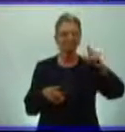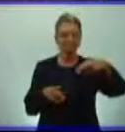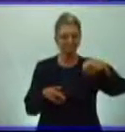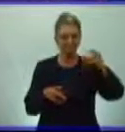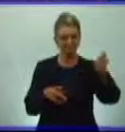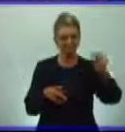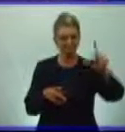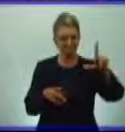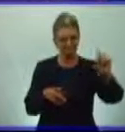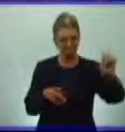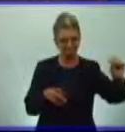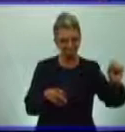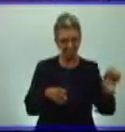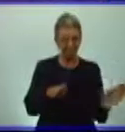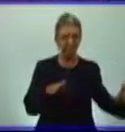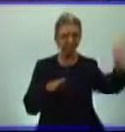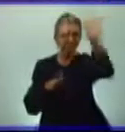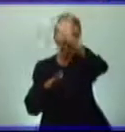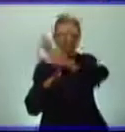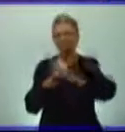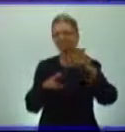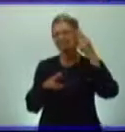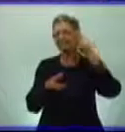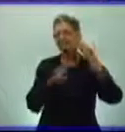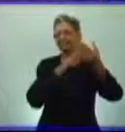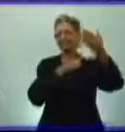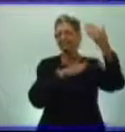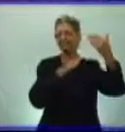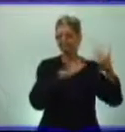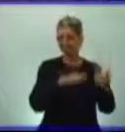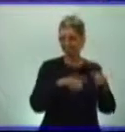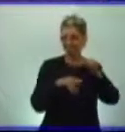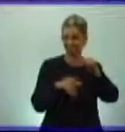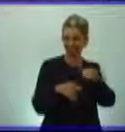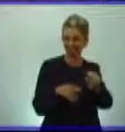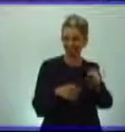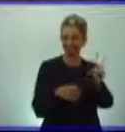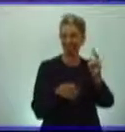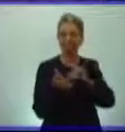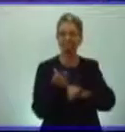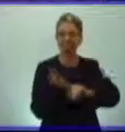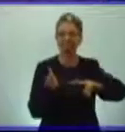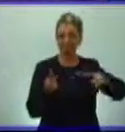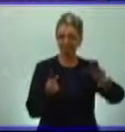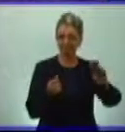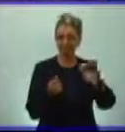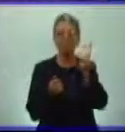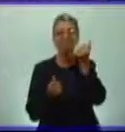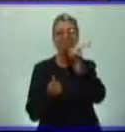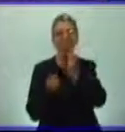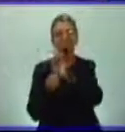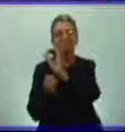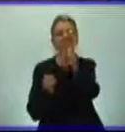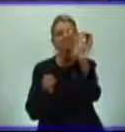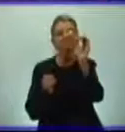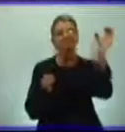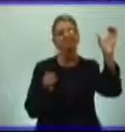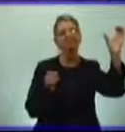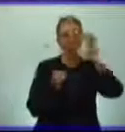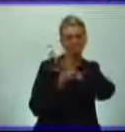dentro de él, el mural de la prehistoria. Esta es la provincia más occidental de nuestro país.